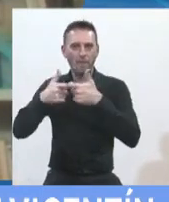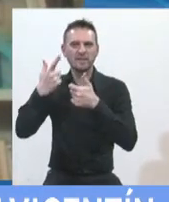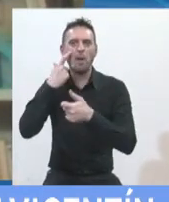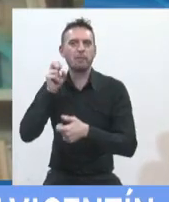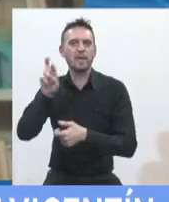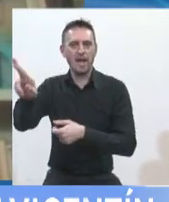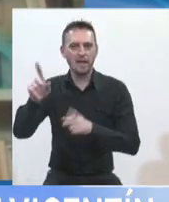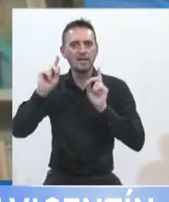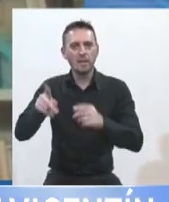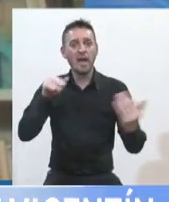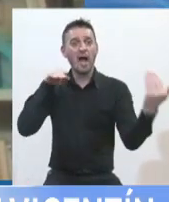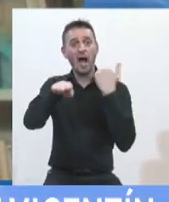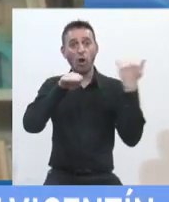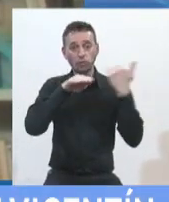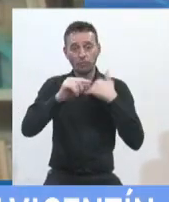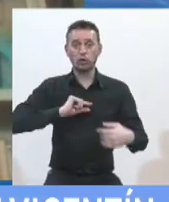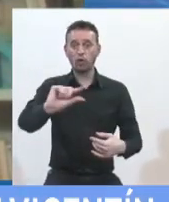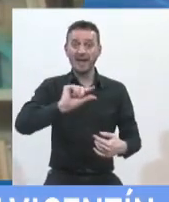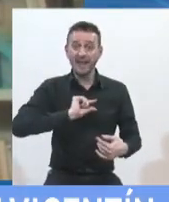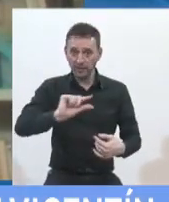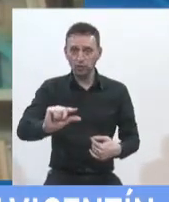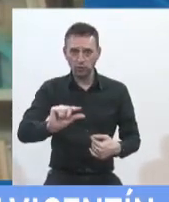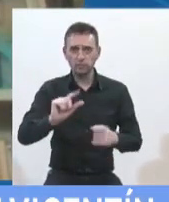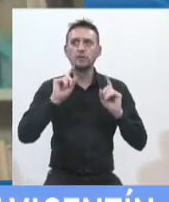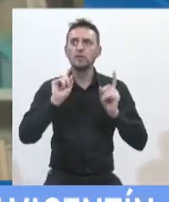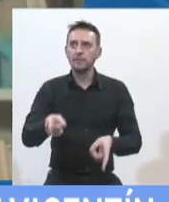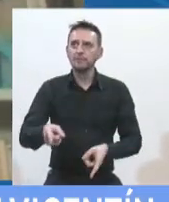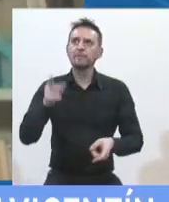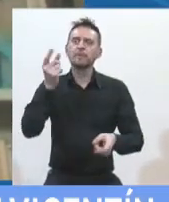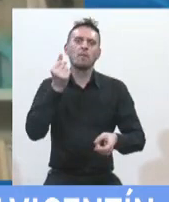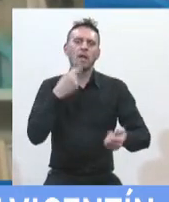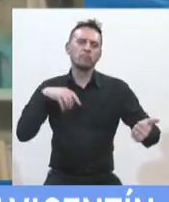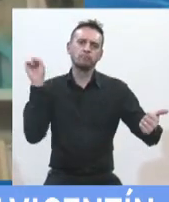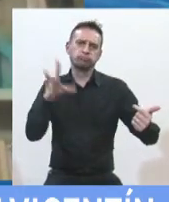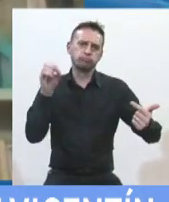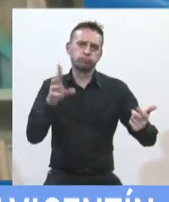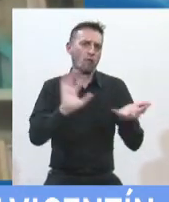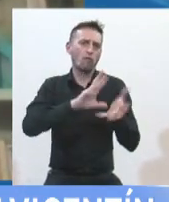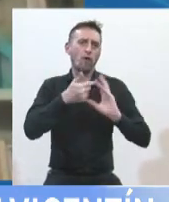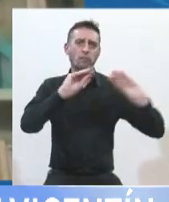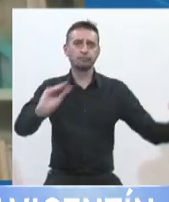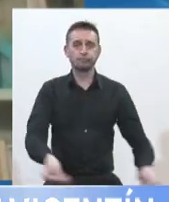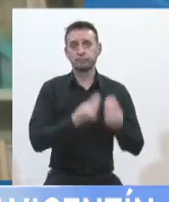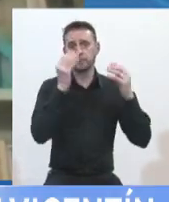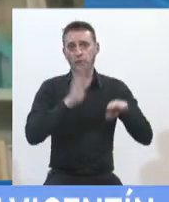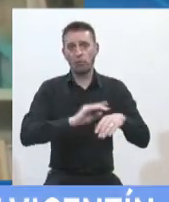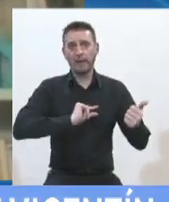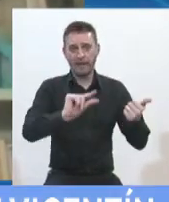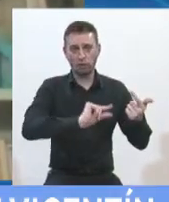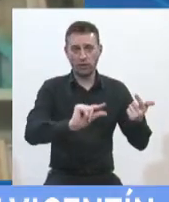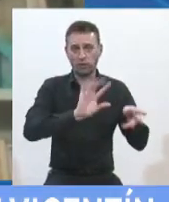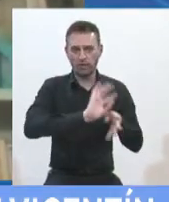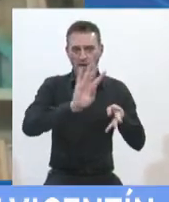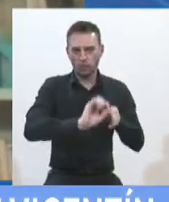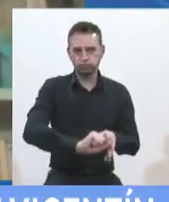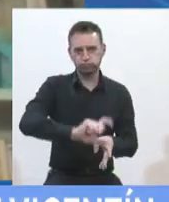también tenía las autopistas créditos mal otorgados y tuve que andar un montón de dinero a pérdida producto de todos esos créditos entonces